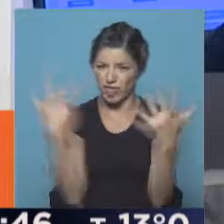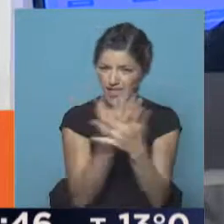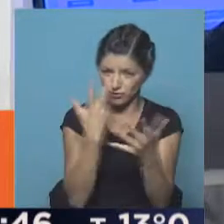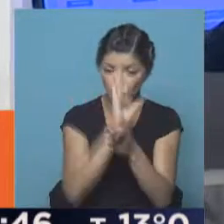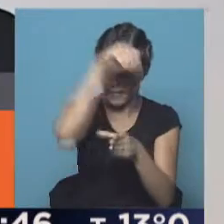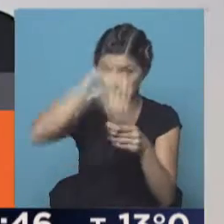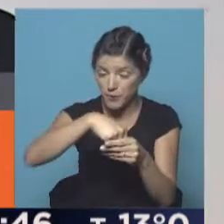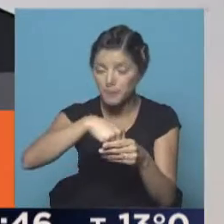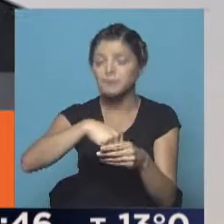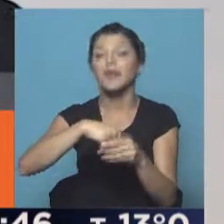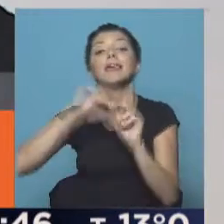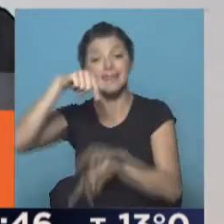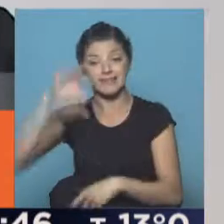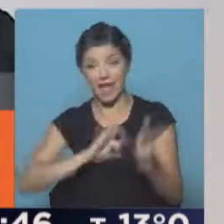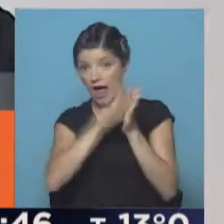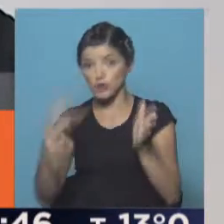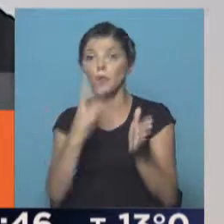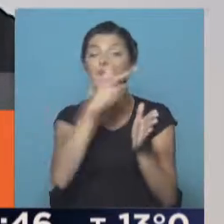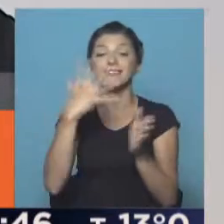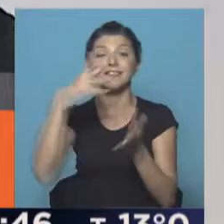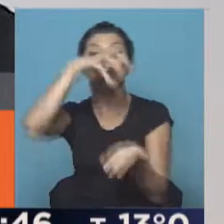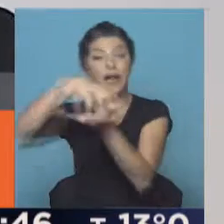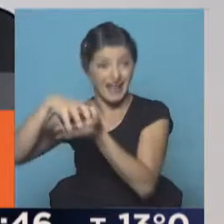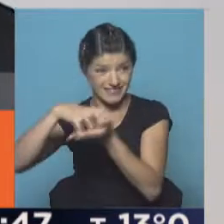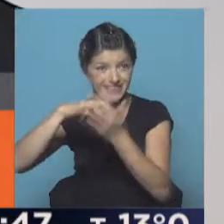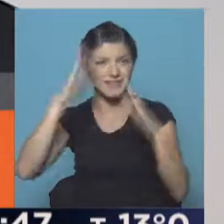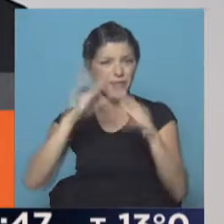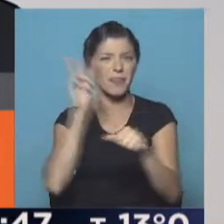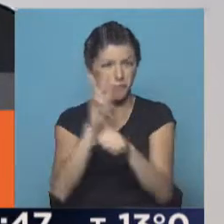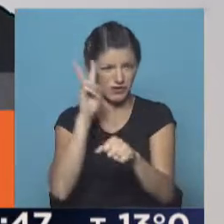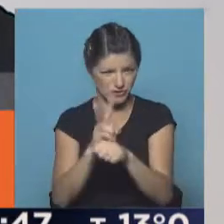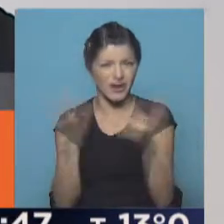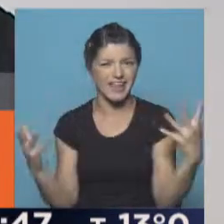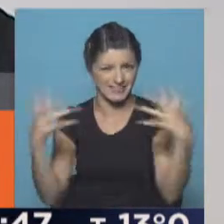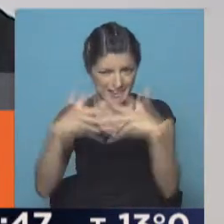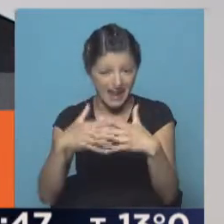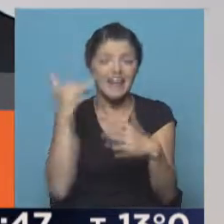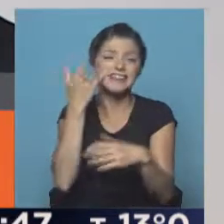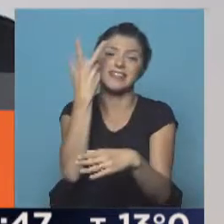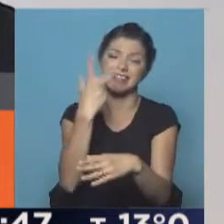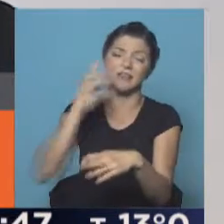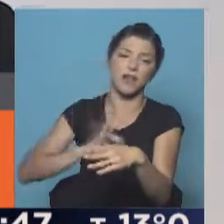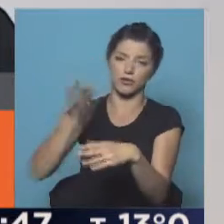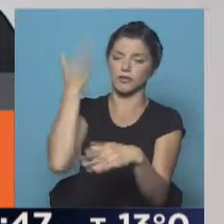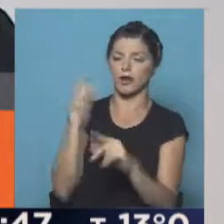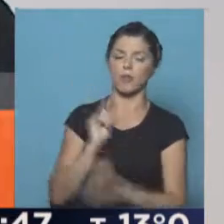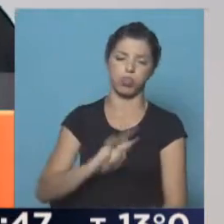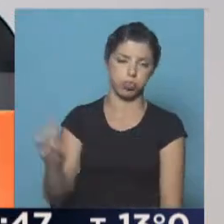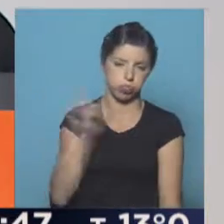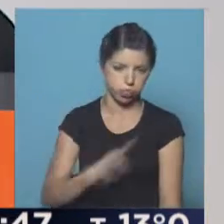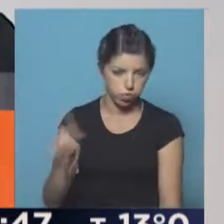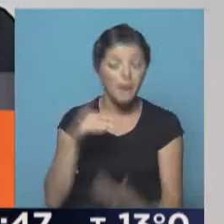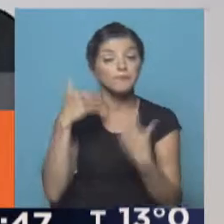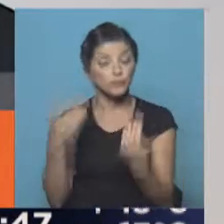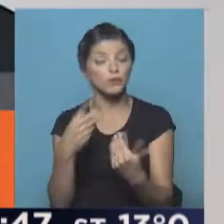estamos finalizando 25 hogares de protección integral que hacía 3 años que estaban demorados, con lo cual estamos anexando